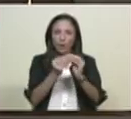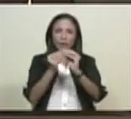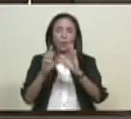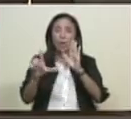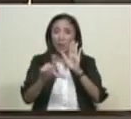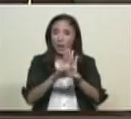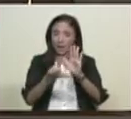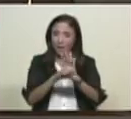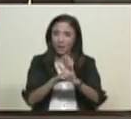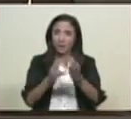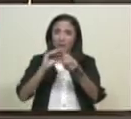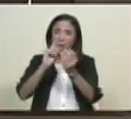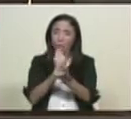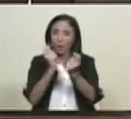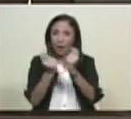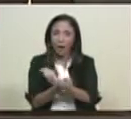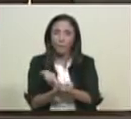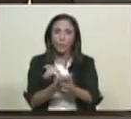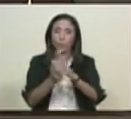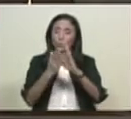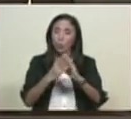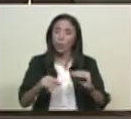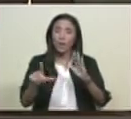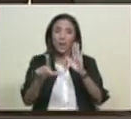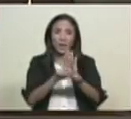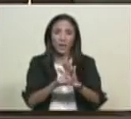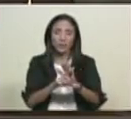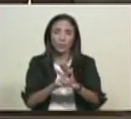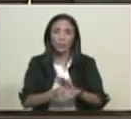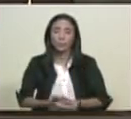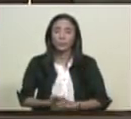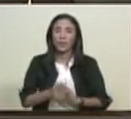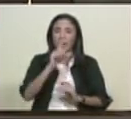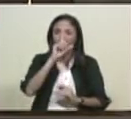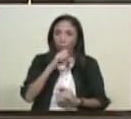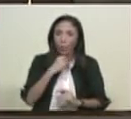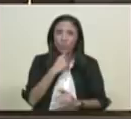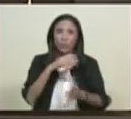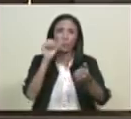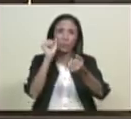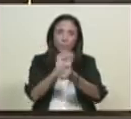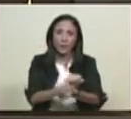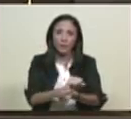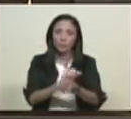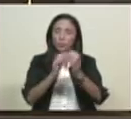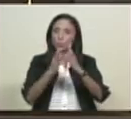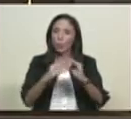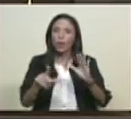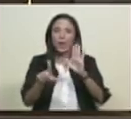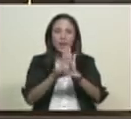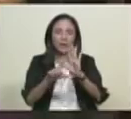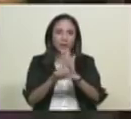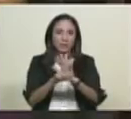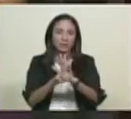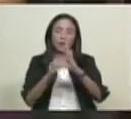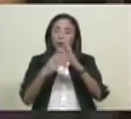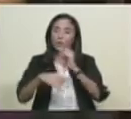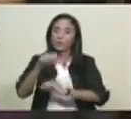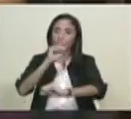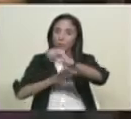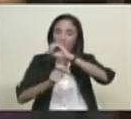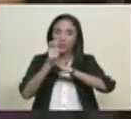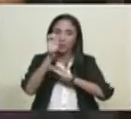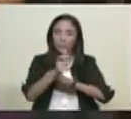existentes, todas las leyes existentes, el Código Orgánico de Procesamiento Penal, el Código Orgánico Penal, todas las leyes